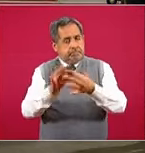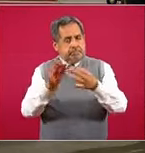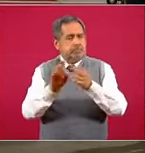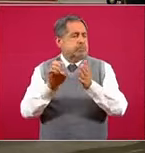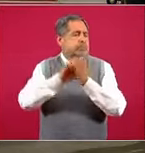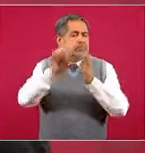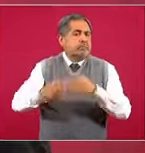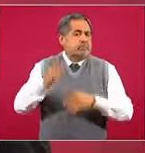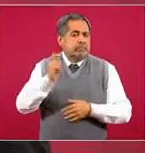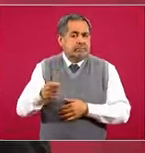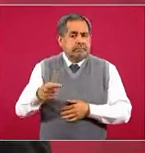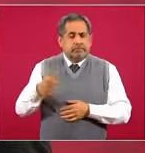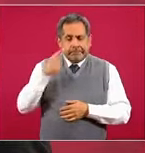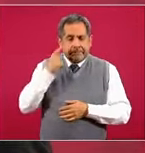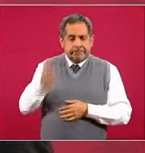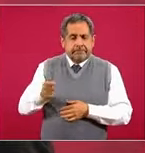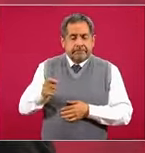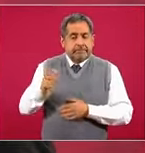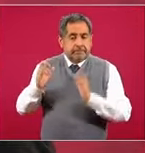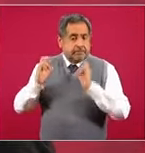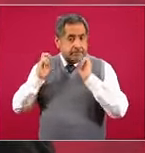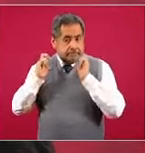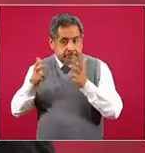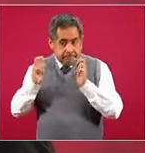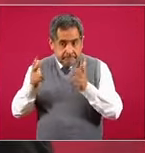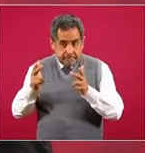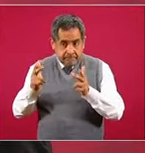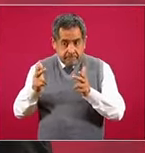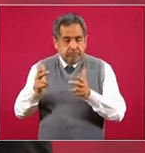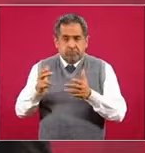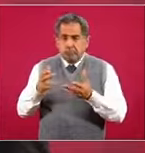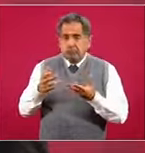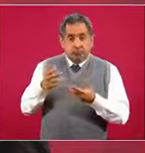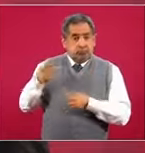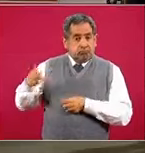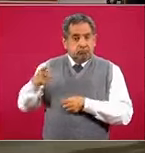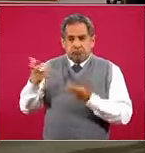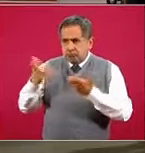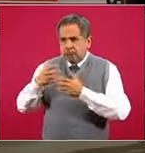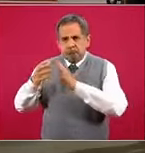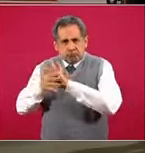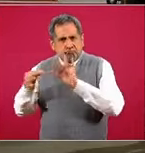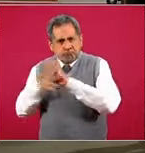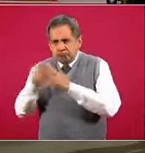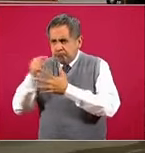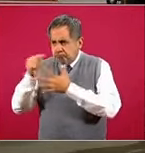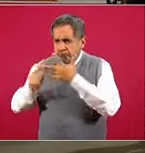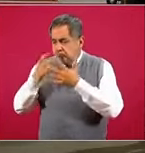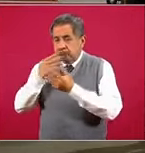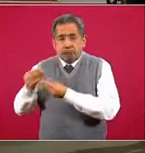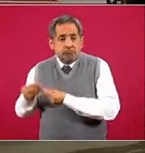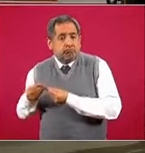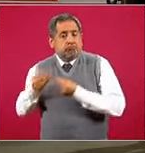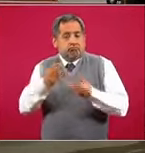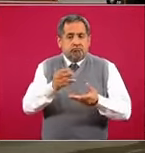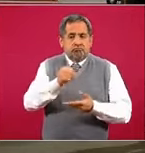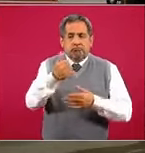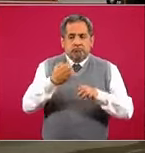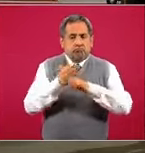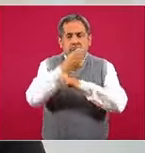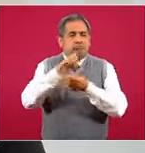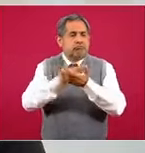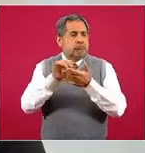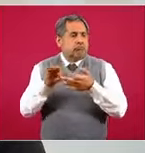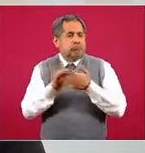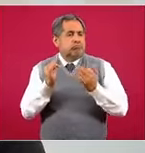un ejemplo es cómo Chiapas ha compartido su experiencia y buenas prácticas con otros estados, como